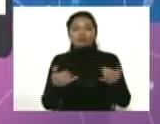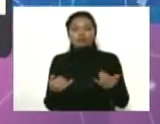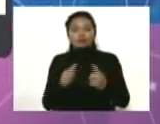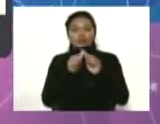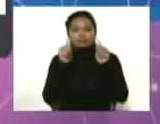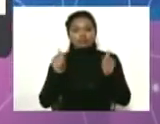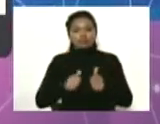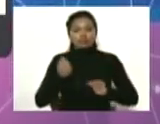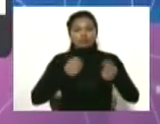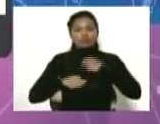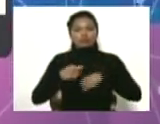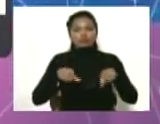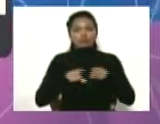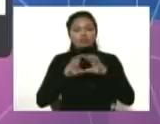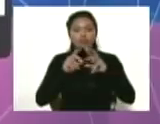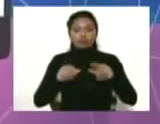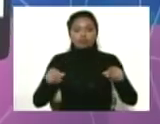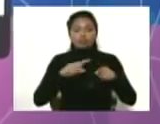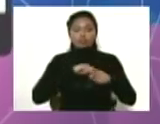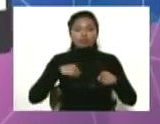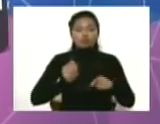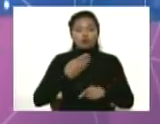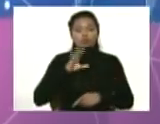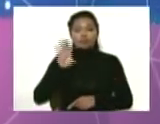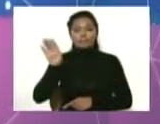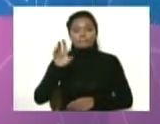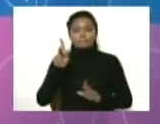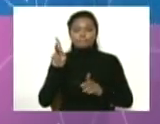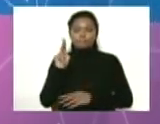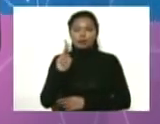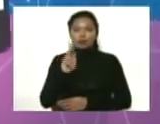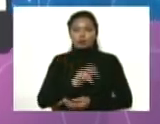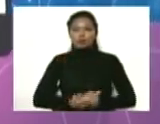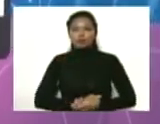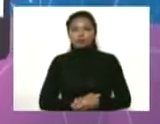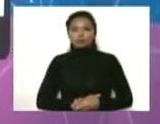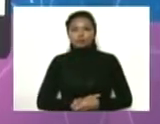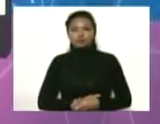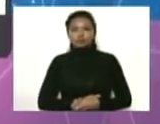sistema defensivo territorial de nuestra parroquia.